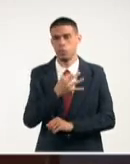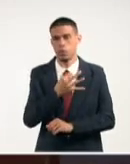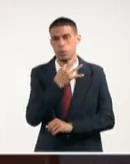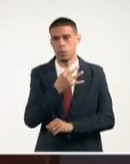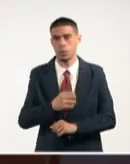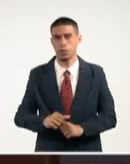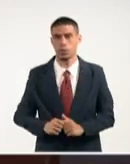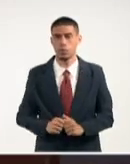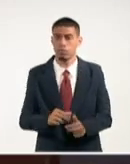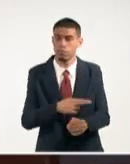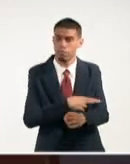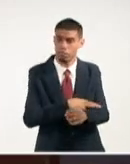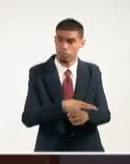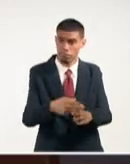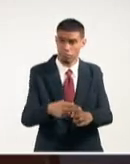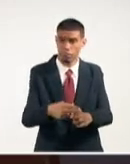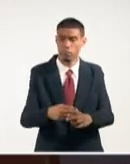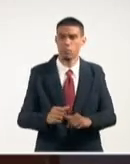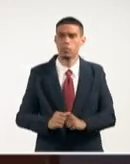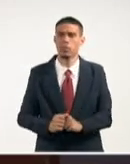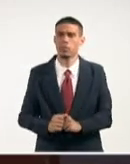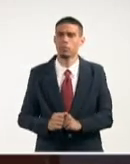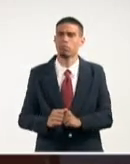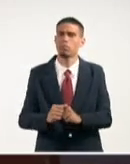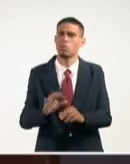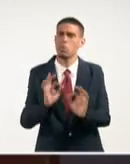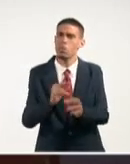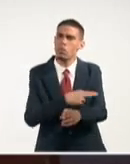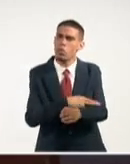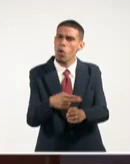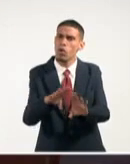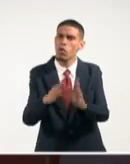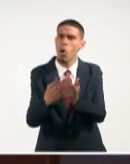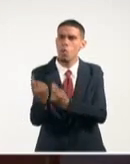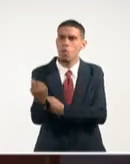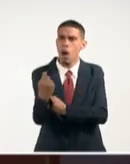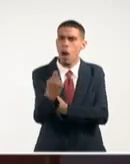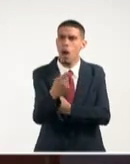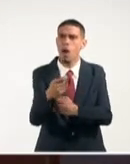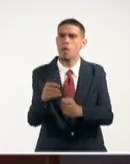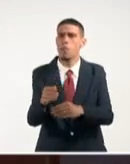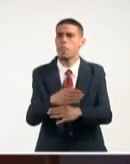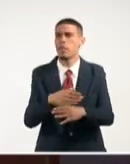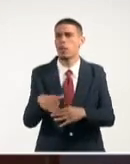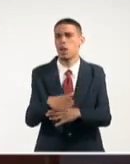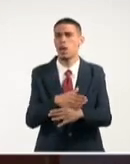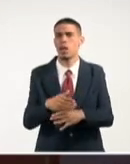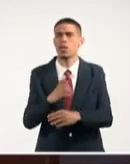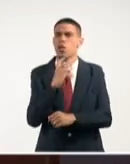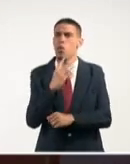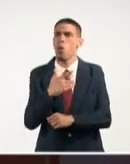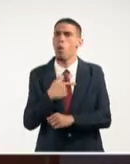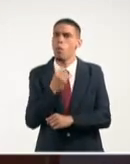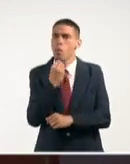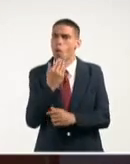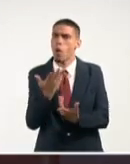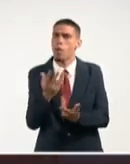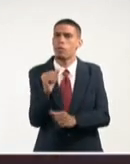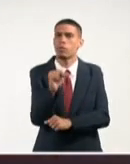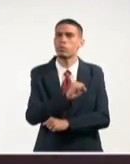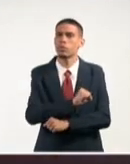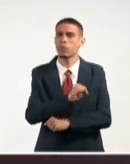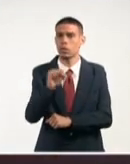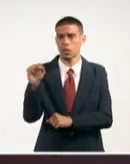La historia nos ha enseñado con creces a dónde conducen la resignación